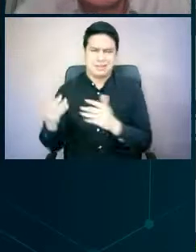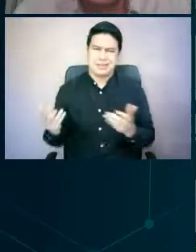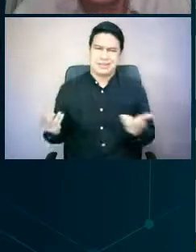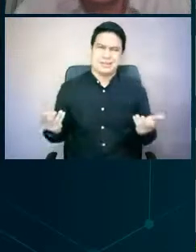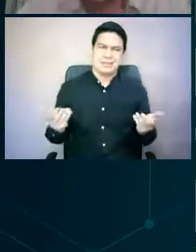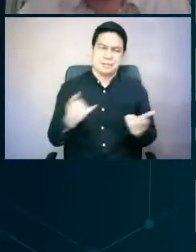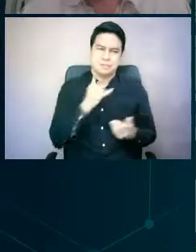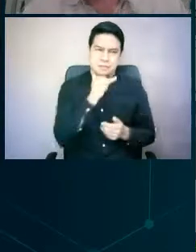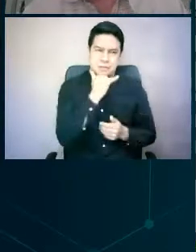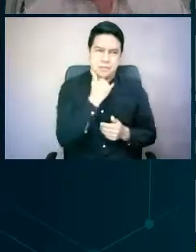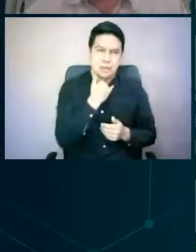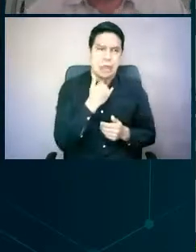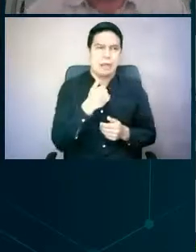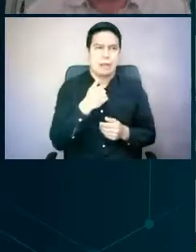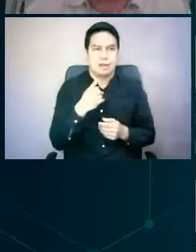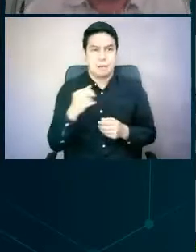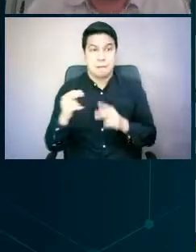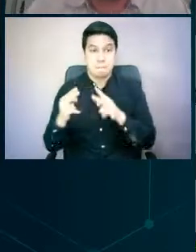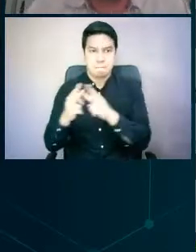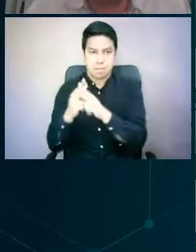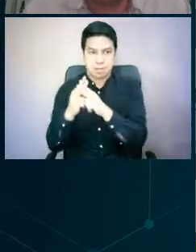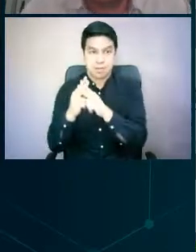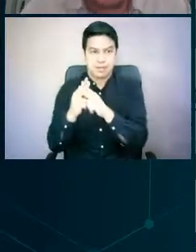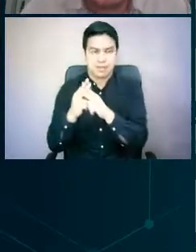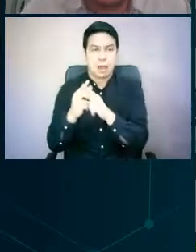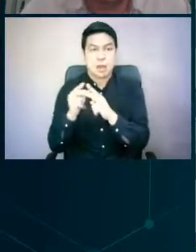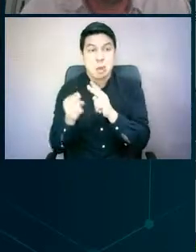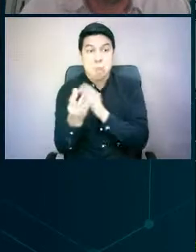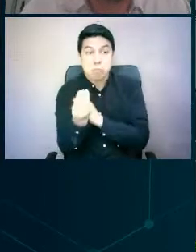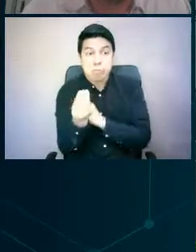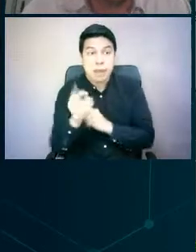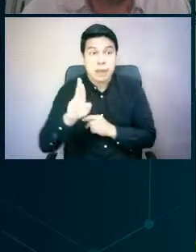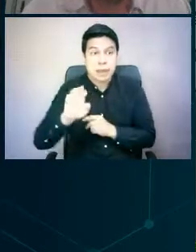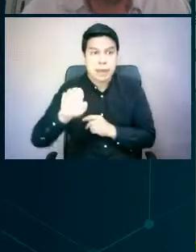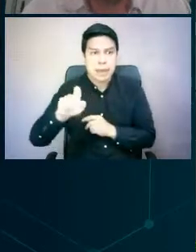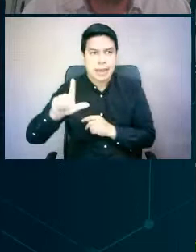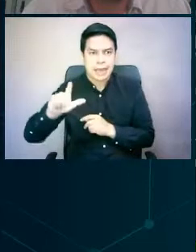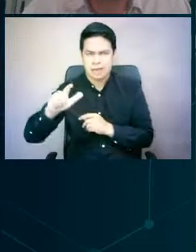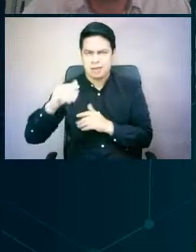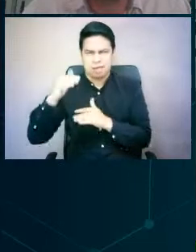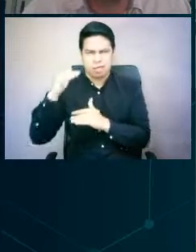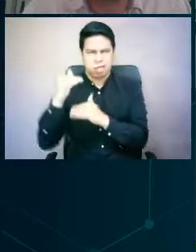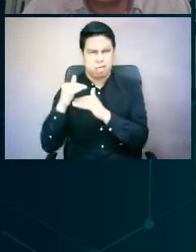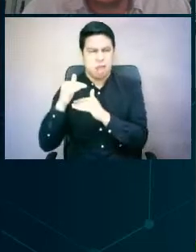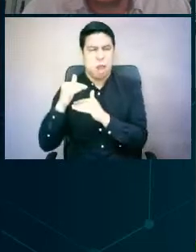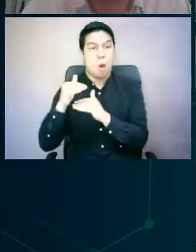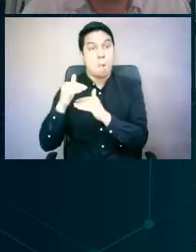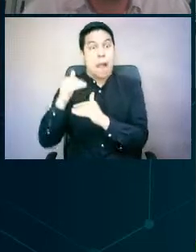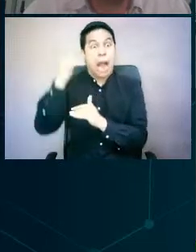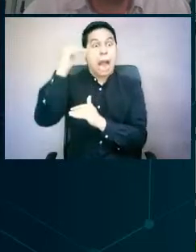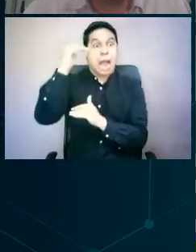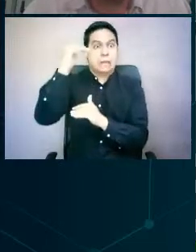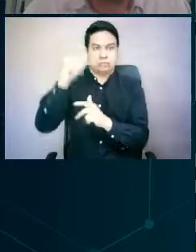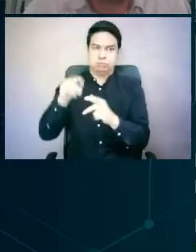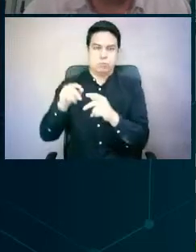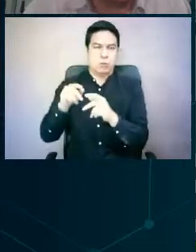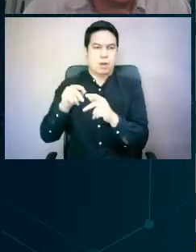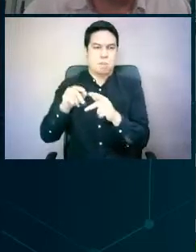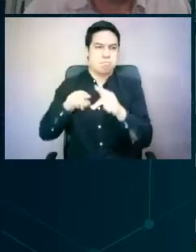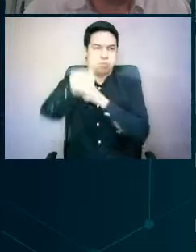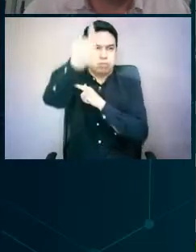relés diferenciales, para hacer esta operación, básicamente calculan dos variables. Una